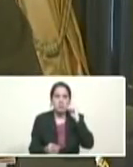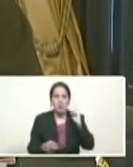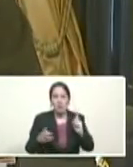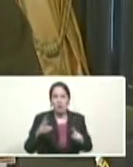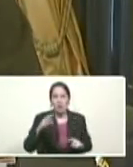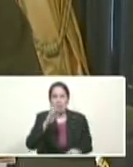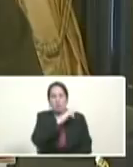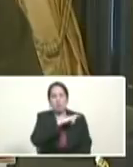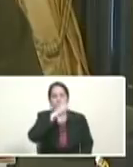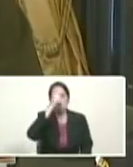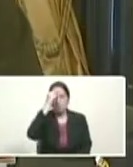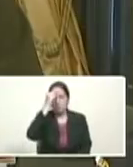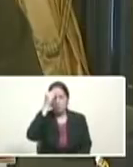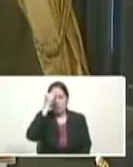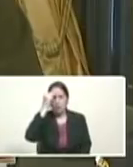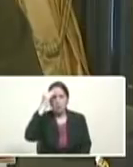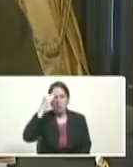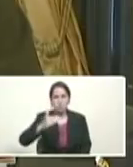lópez